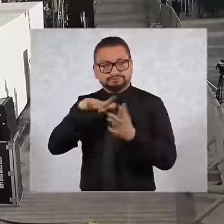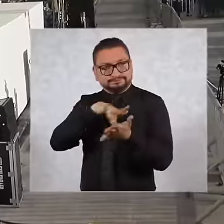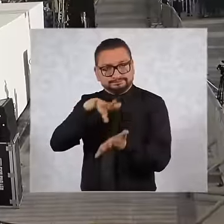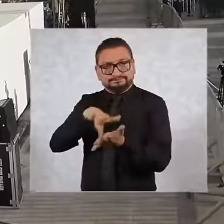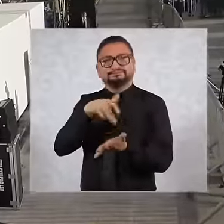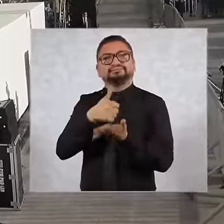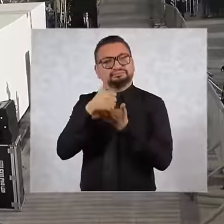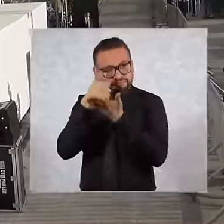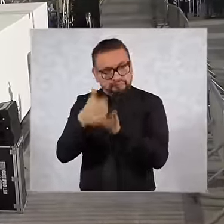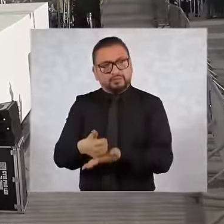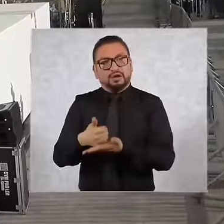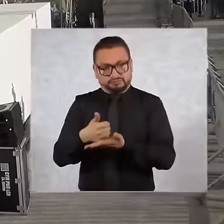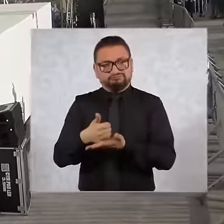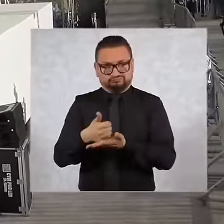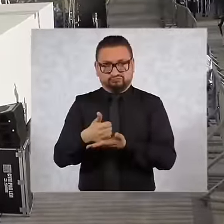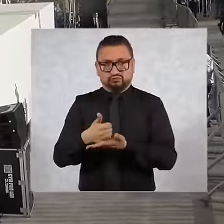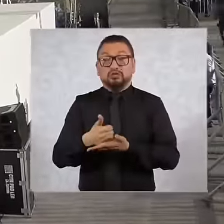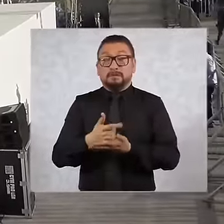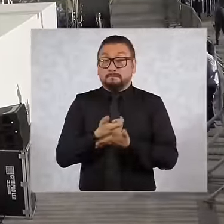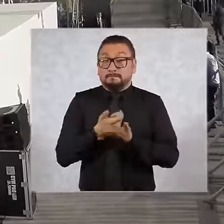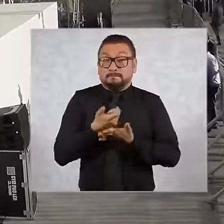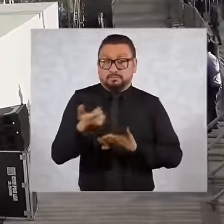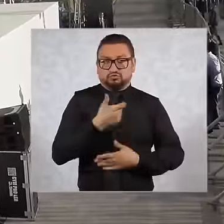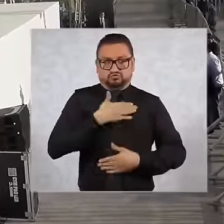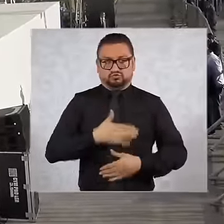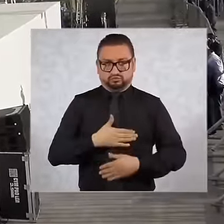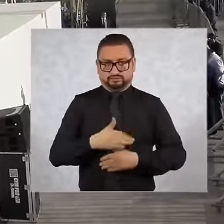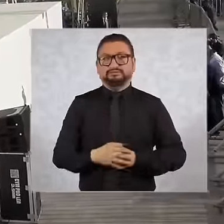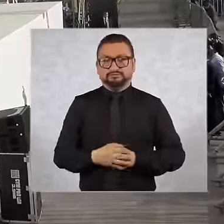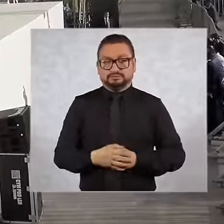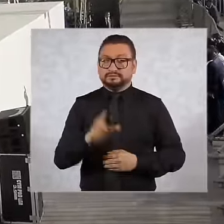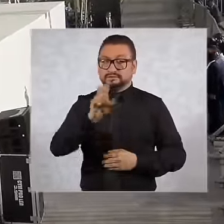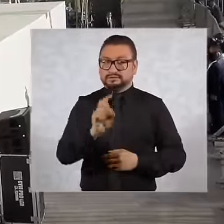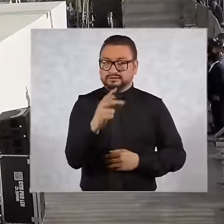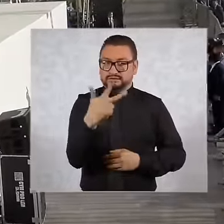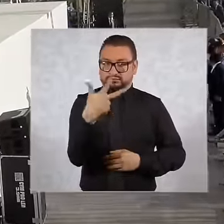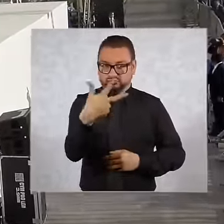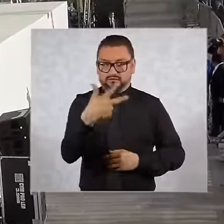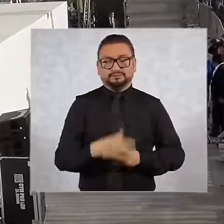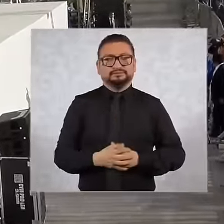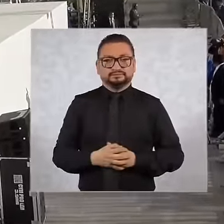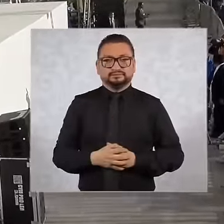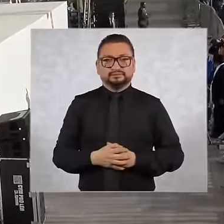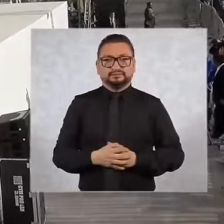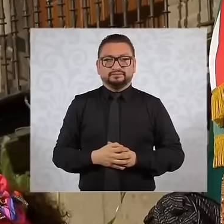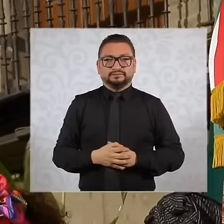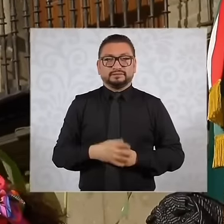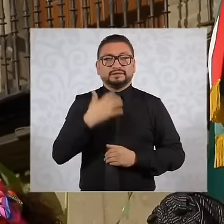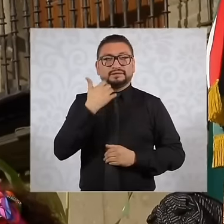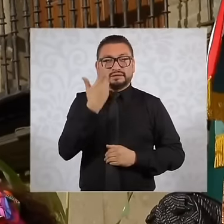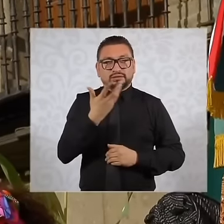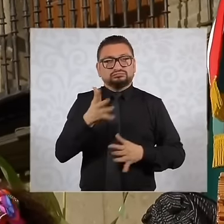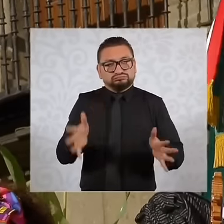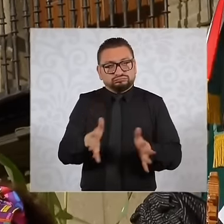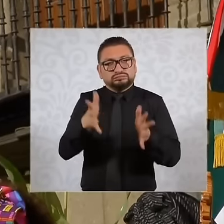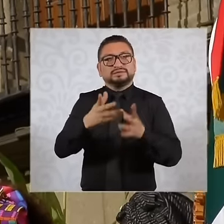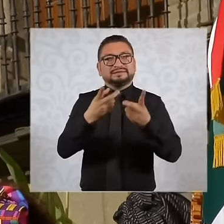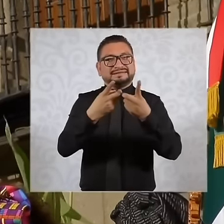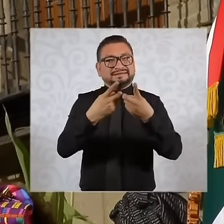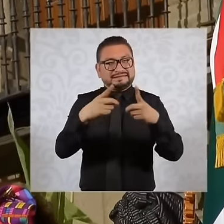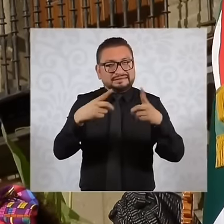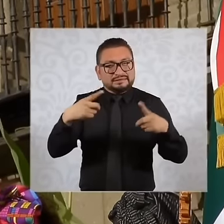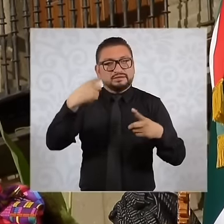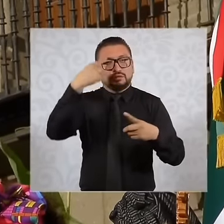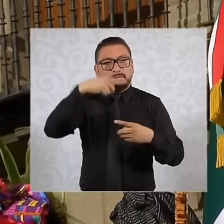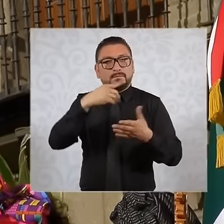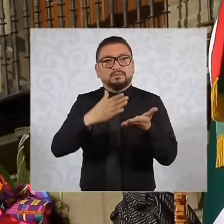una remuneración justa. 38. Promoveremos el desarrollo y el acceso a